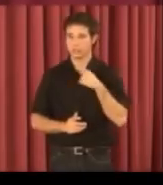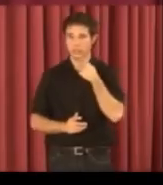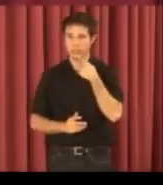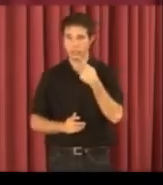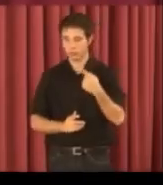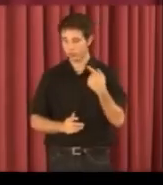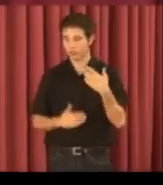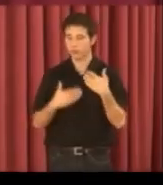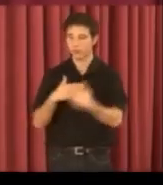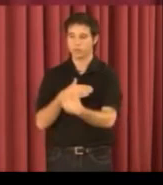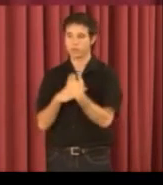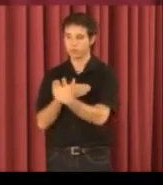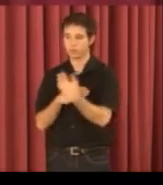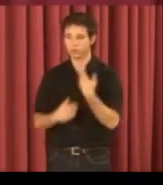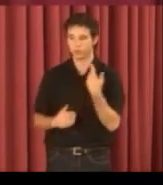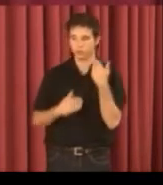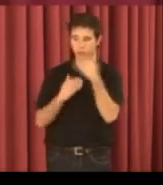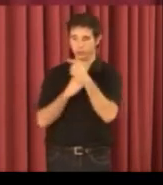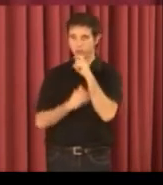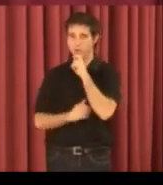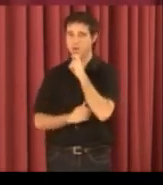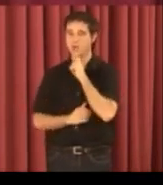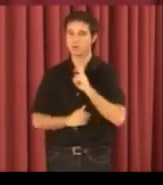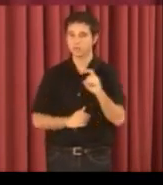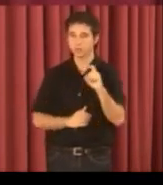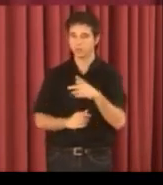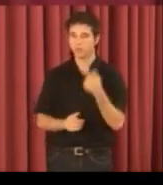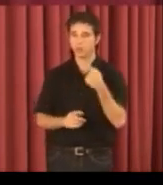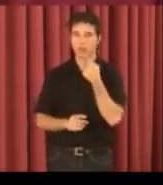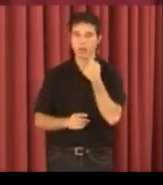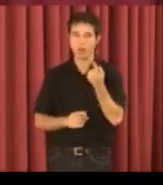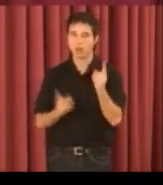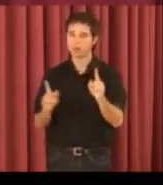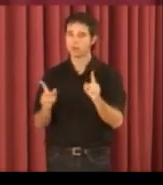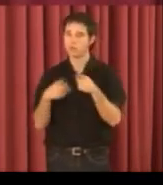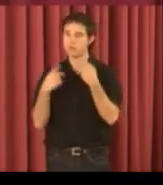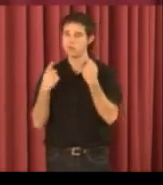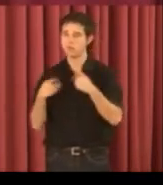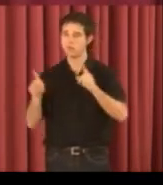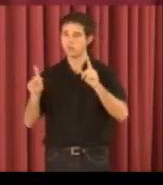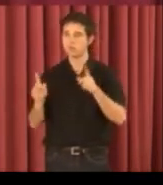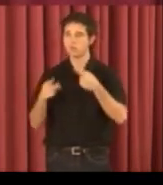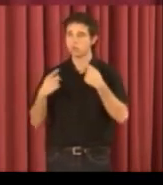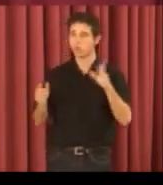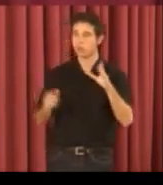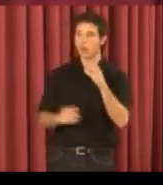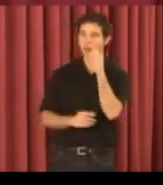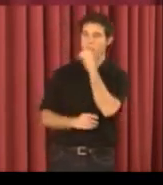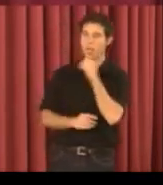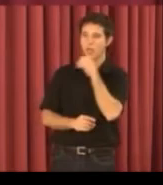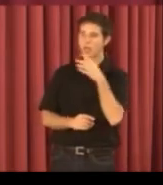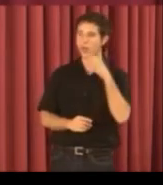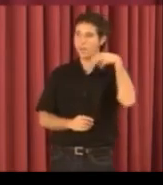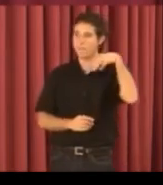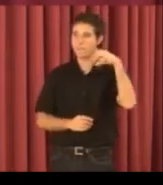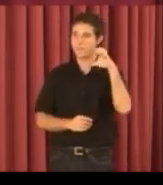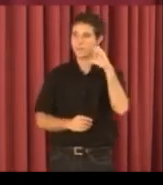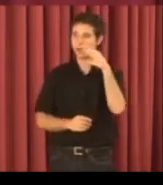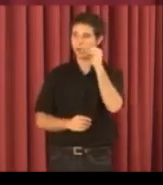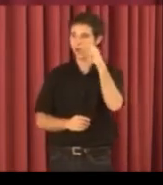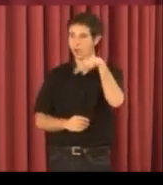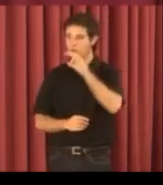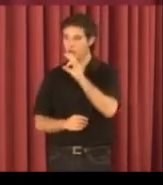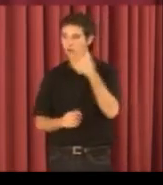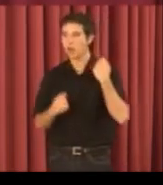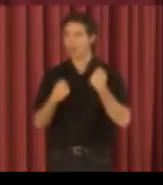No me creerán. Esta vez se lo voy a decir más musical, con una letra de los grandes éxitos de Mecano. La fuerza del